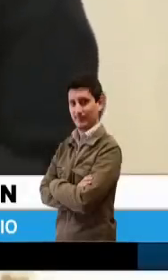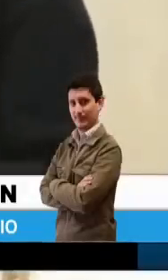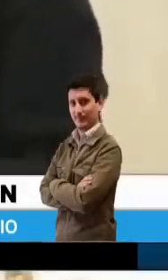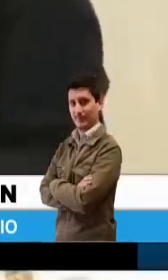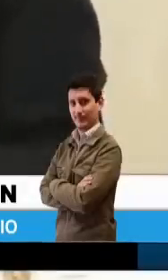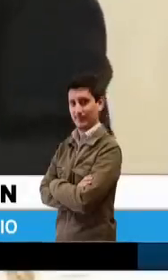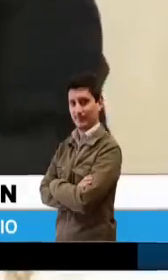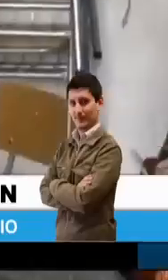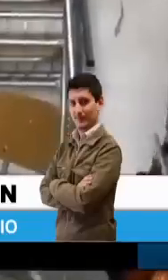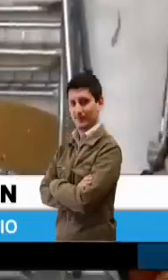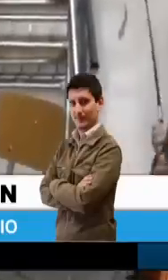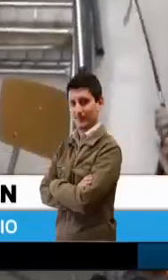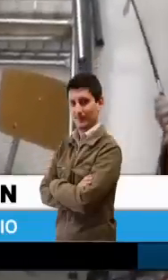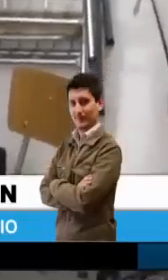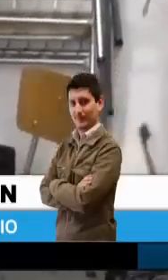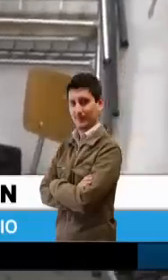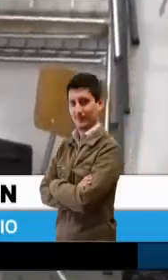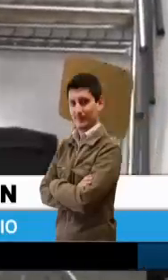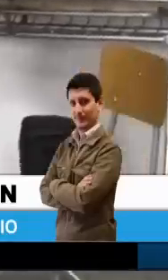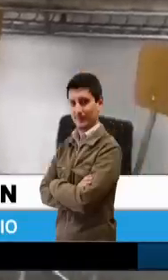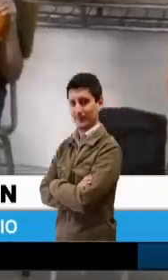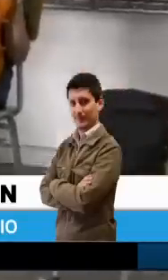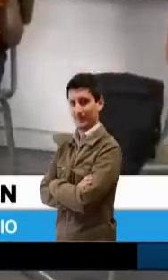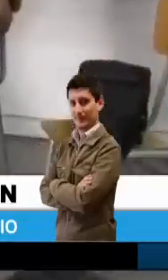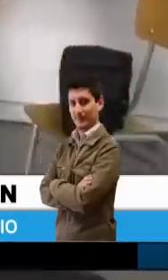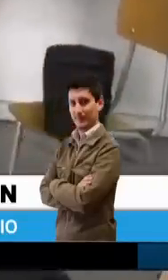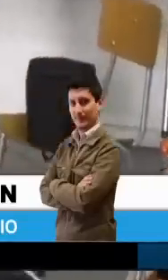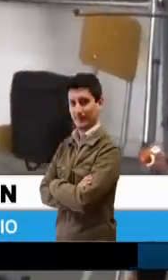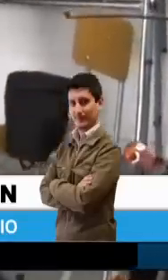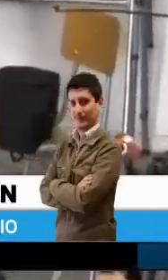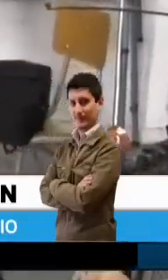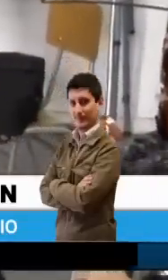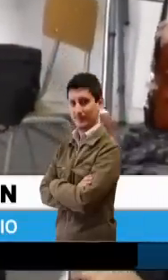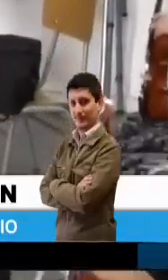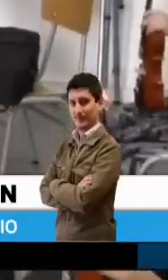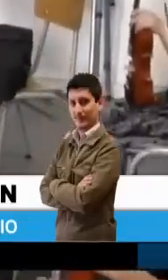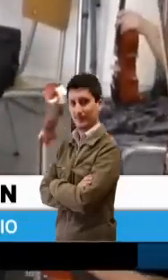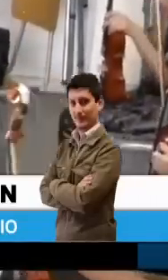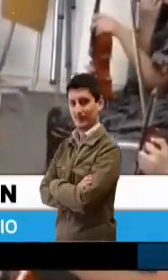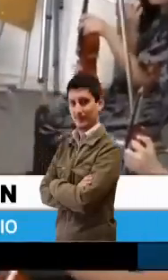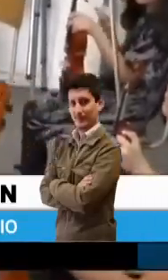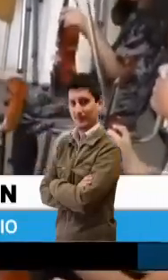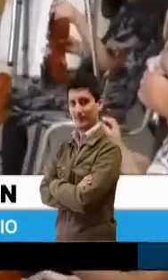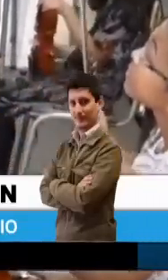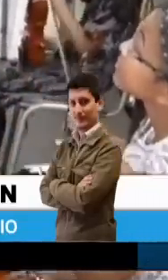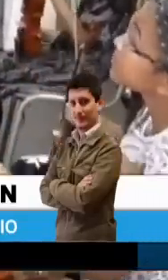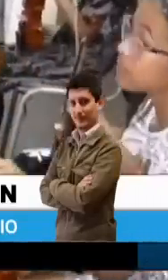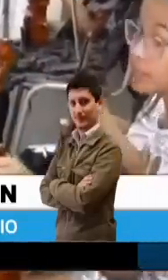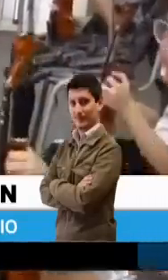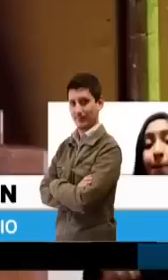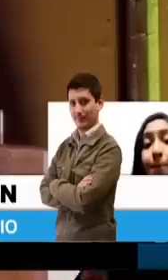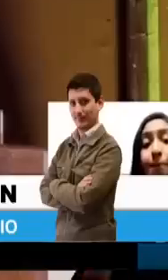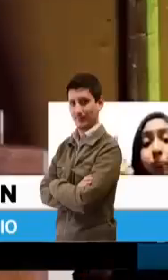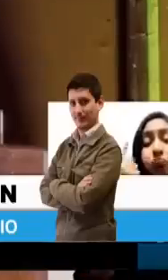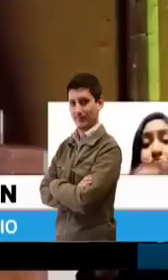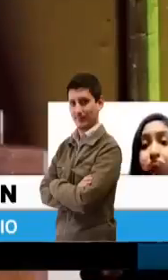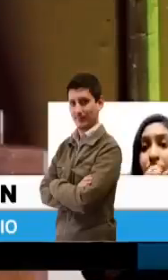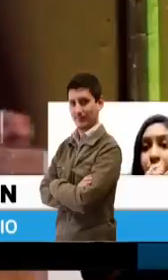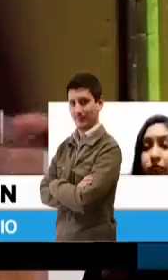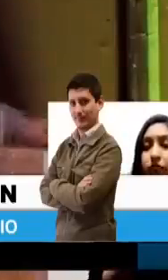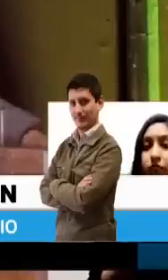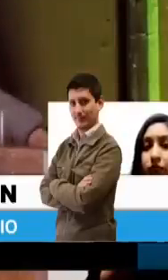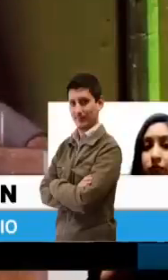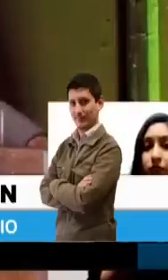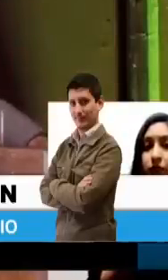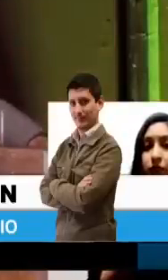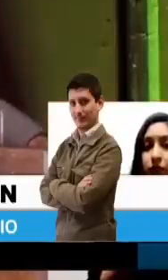resultado virtualmente fue 74 a 73. Tras el rechazo, el ministro de Hacienda, Mario Marcel, se encerró en las oficinas de las Expresas a bosquejar